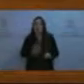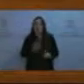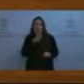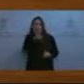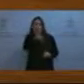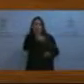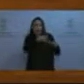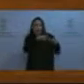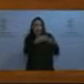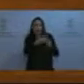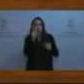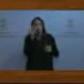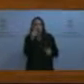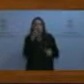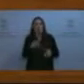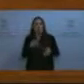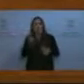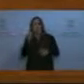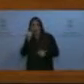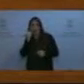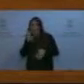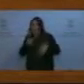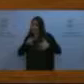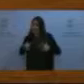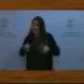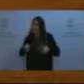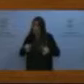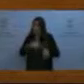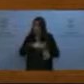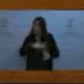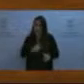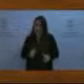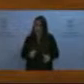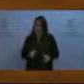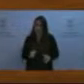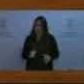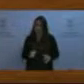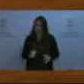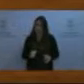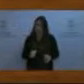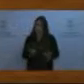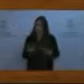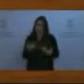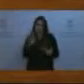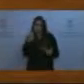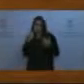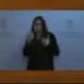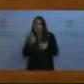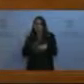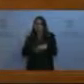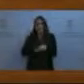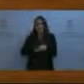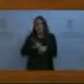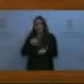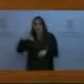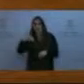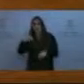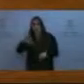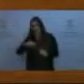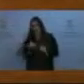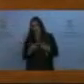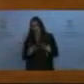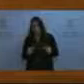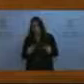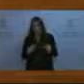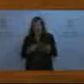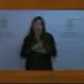cuenta que ni coraje ni valentía es lo que destaca el presidente de Asturias. En todo caso, hemos perdido 1